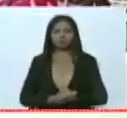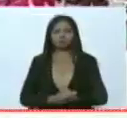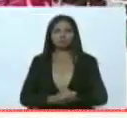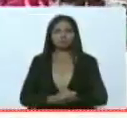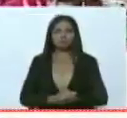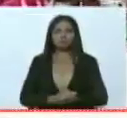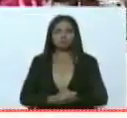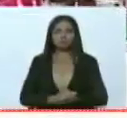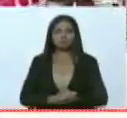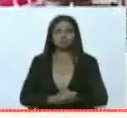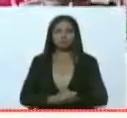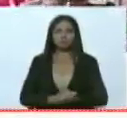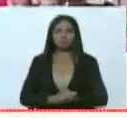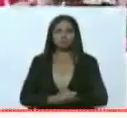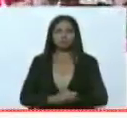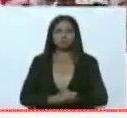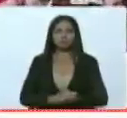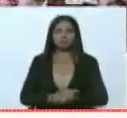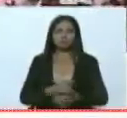un momento